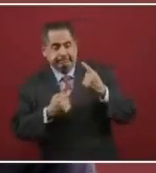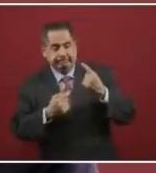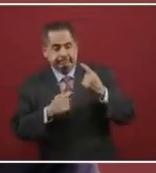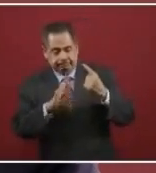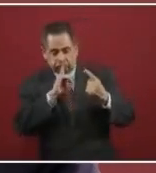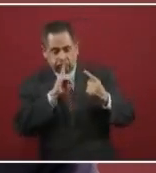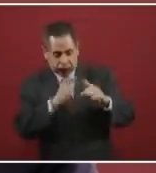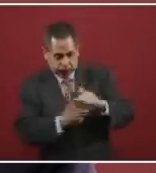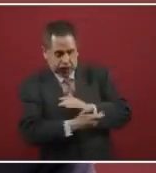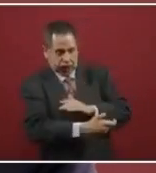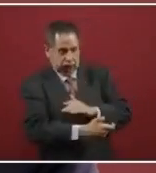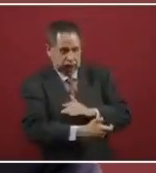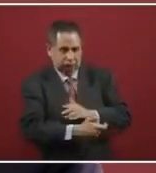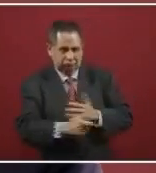y a repartir maíz.